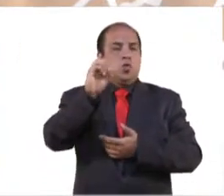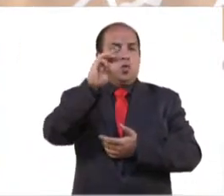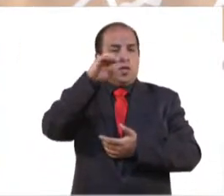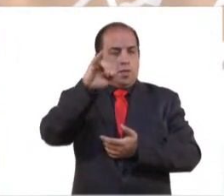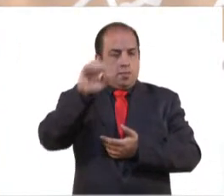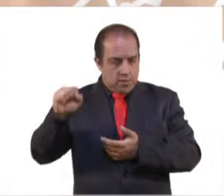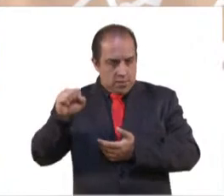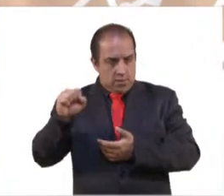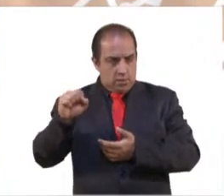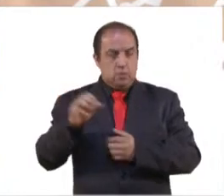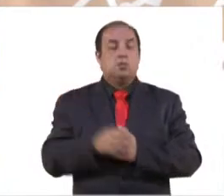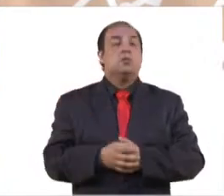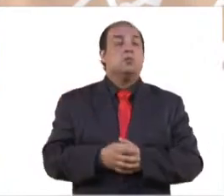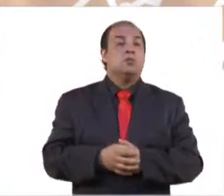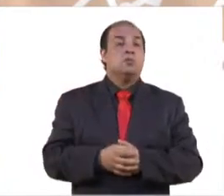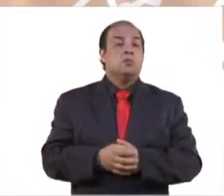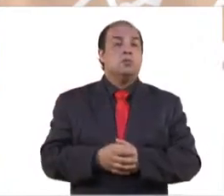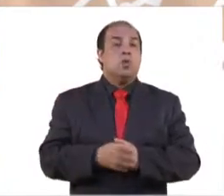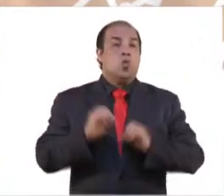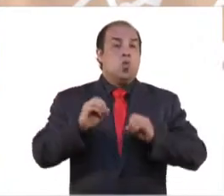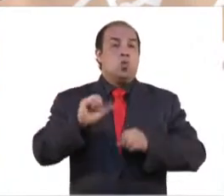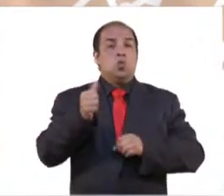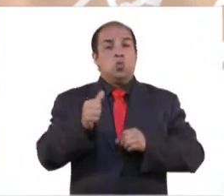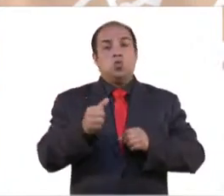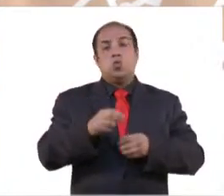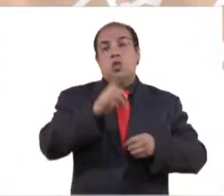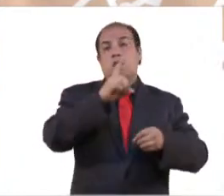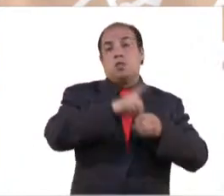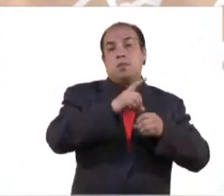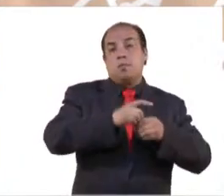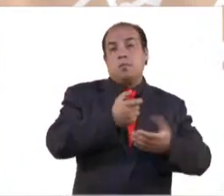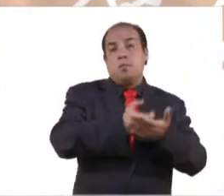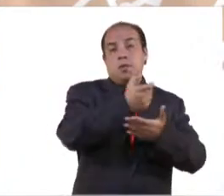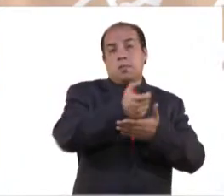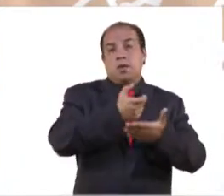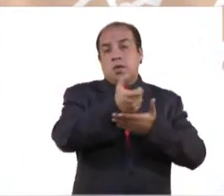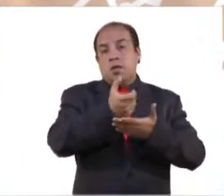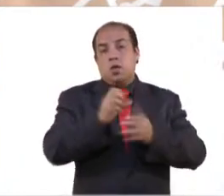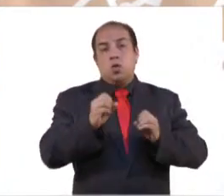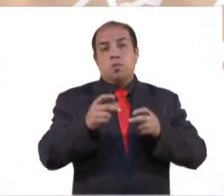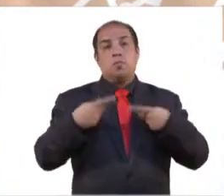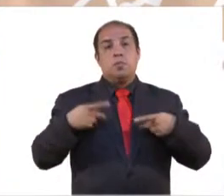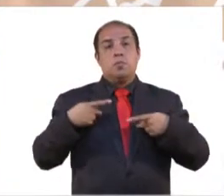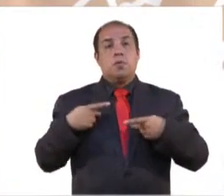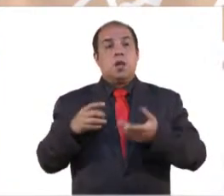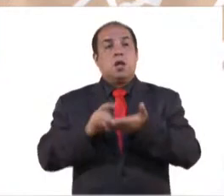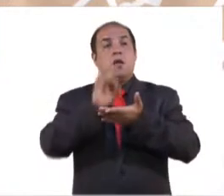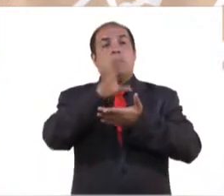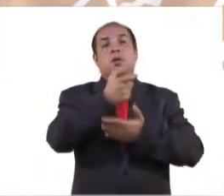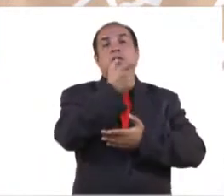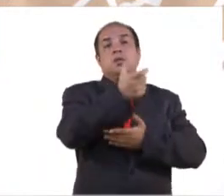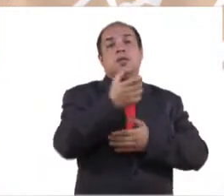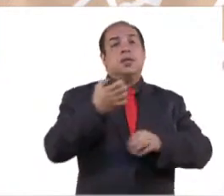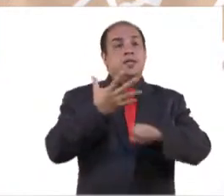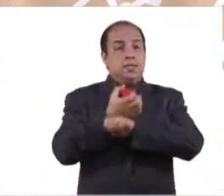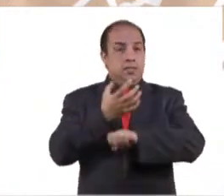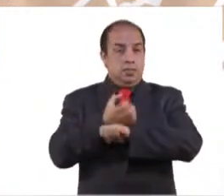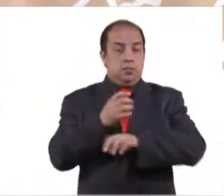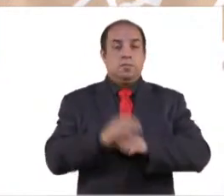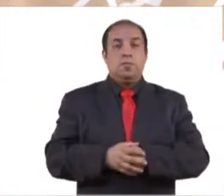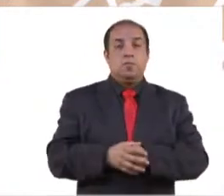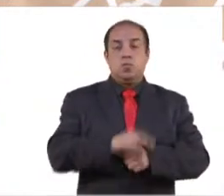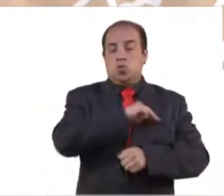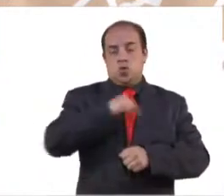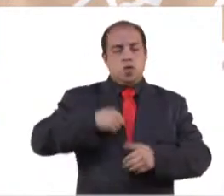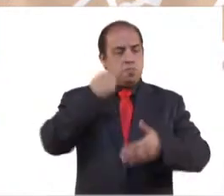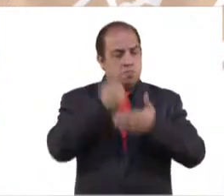ahí u otros tipos de depósitos, remesas de los paisanos en Estados Unidos. Por eso nosotros hemos insistido que ellos mantengan